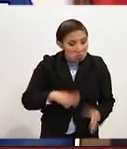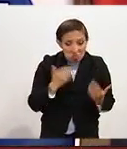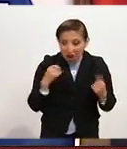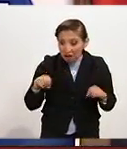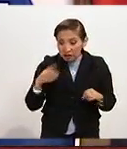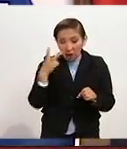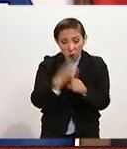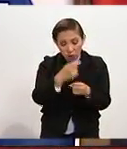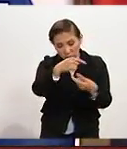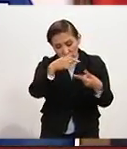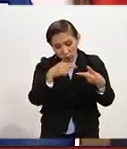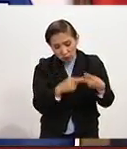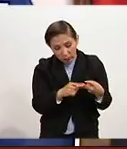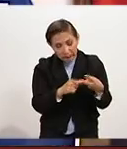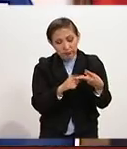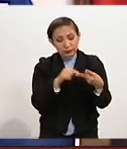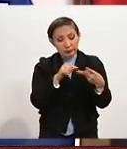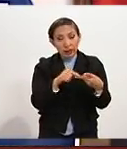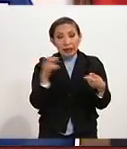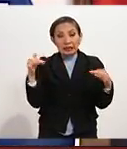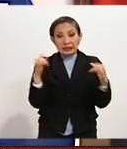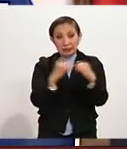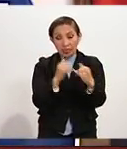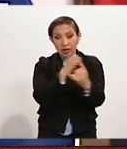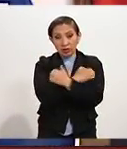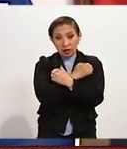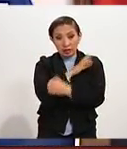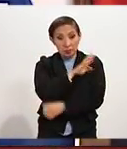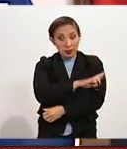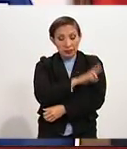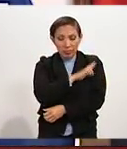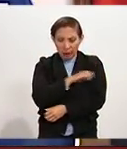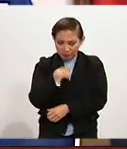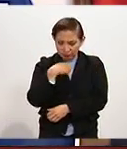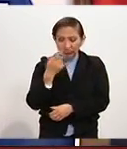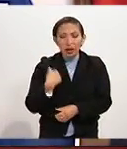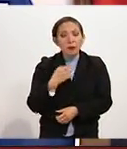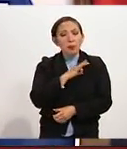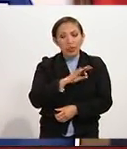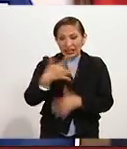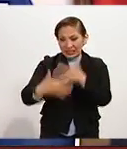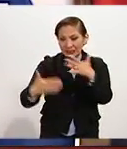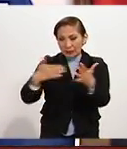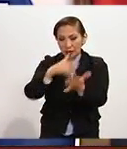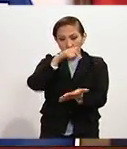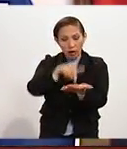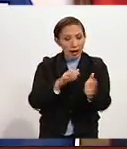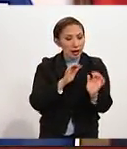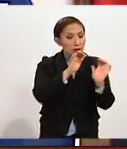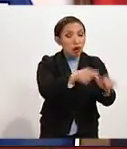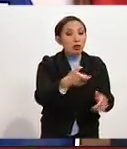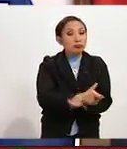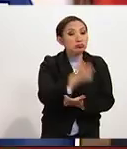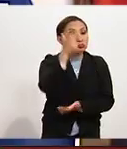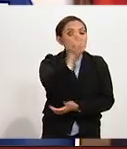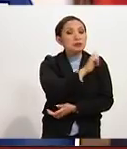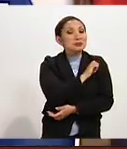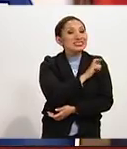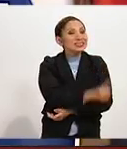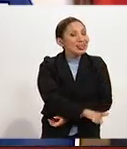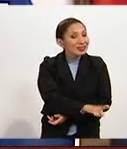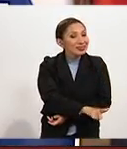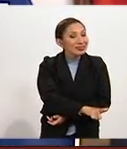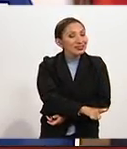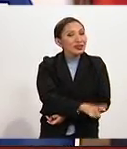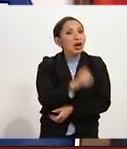su segunda opción haya sido una institución de educación privada, y tendrán esos 15.000 lugares con una tarifa preferencial,